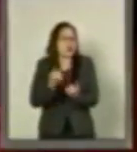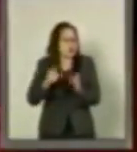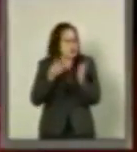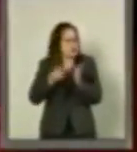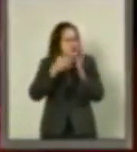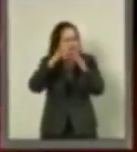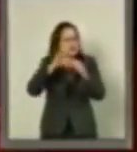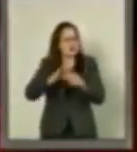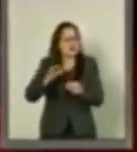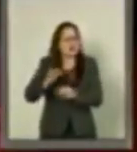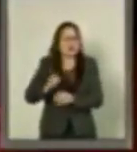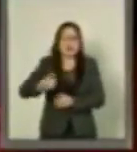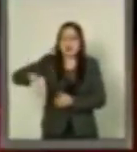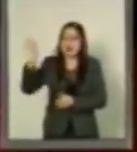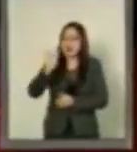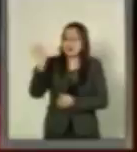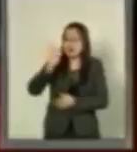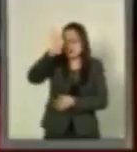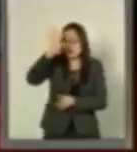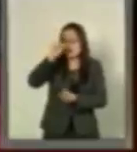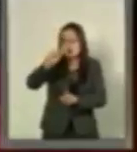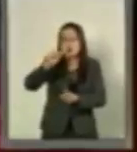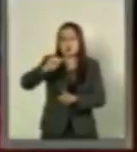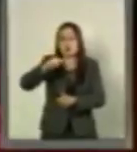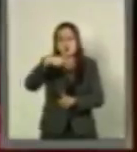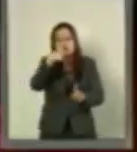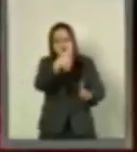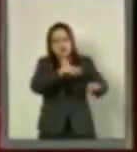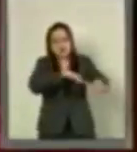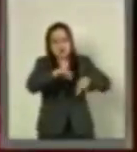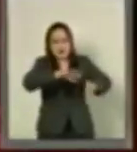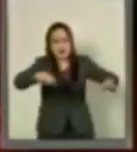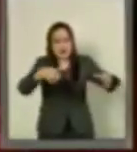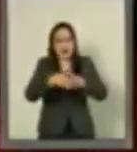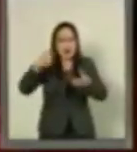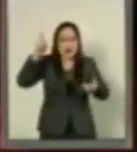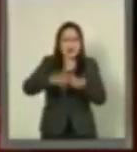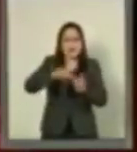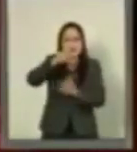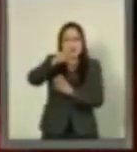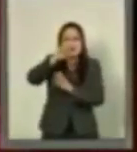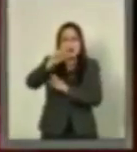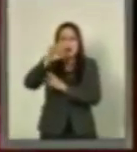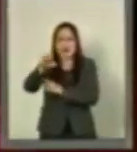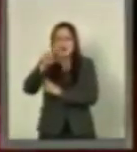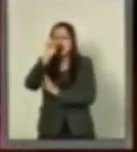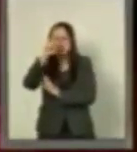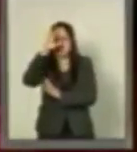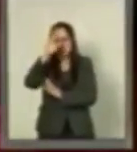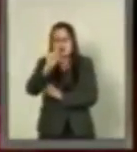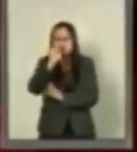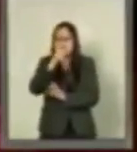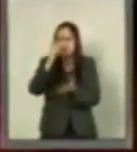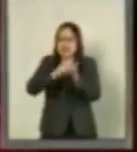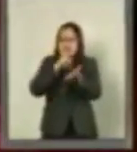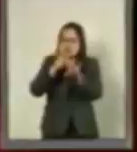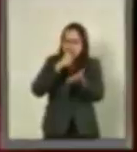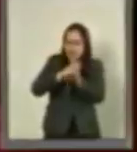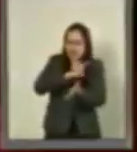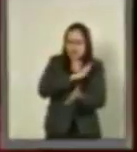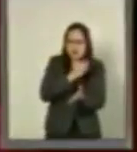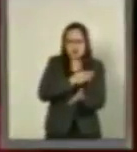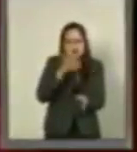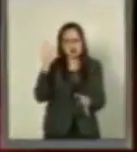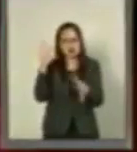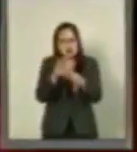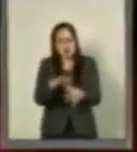que si interpretáramos el concepto de su actuación en la Real Academia de la Lengua, caería perfectamente en una